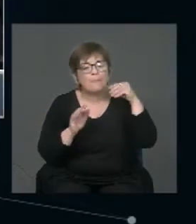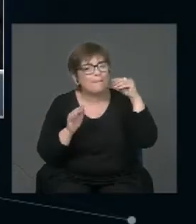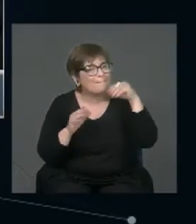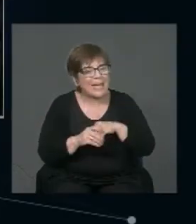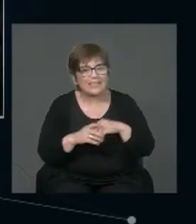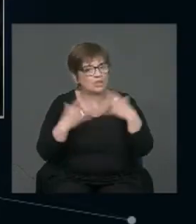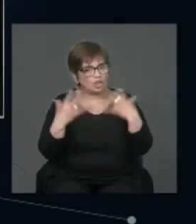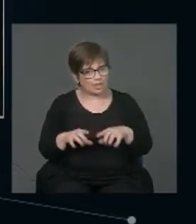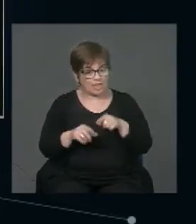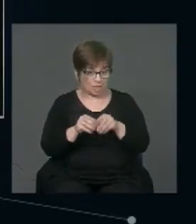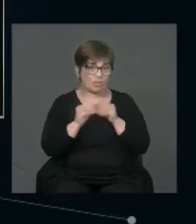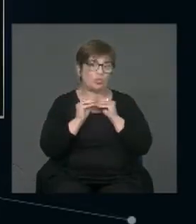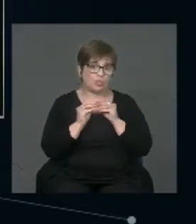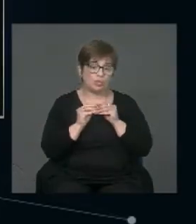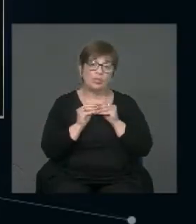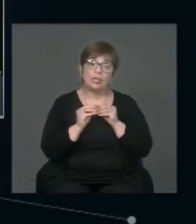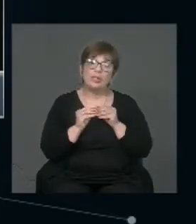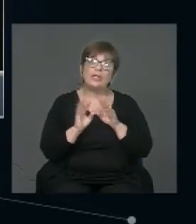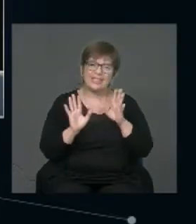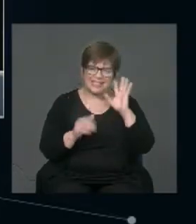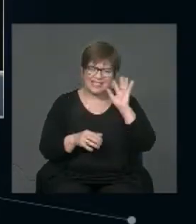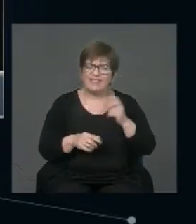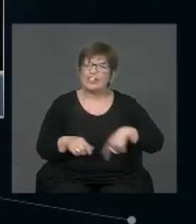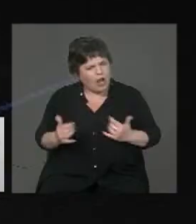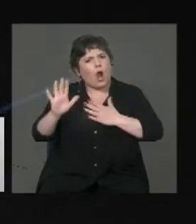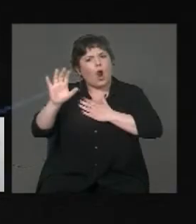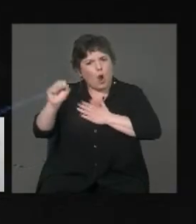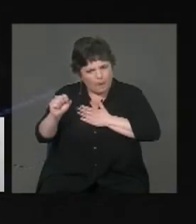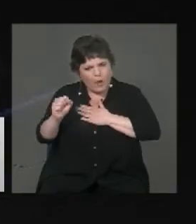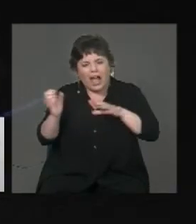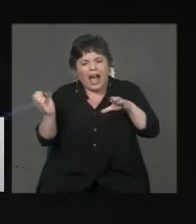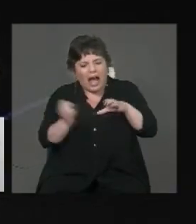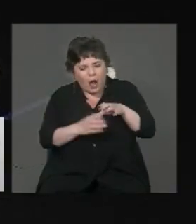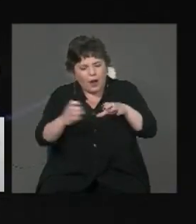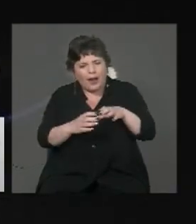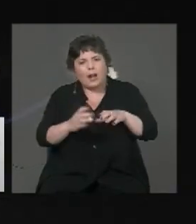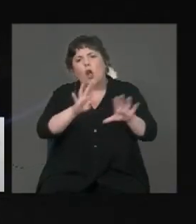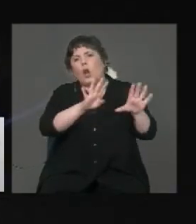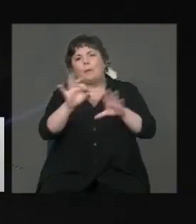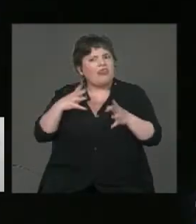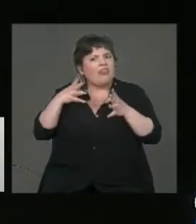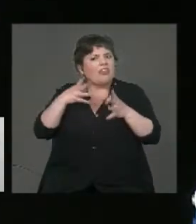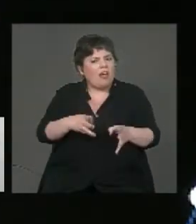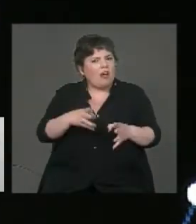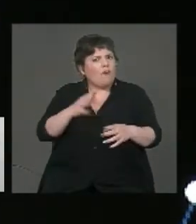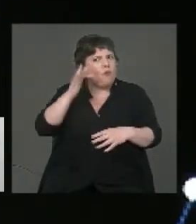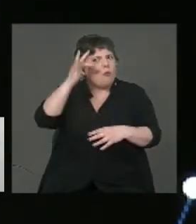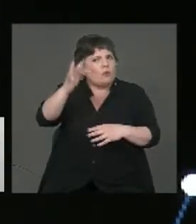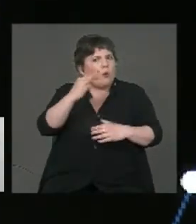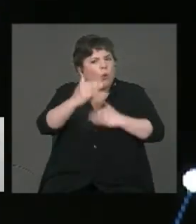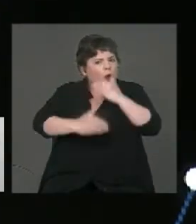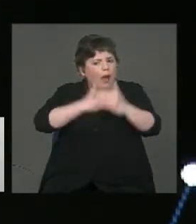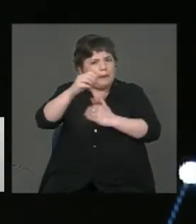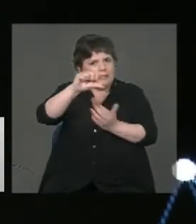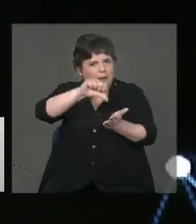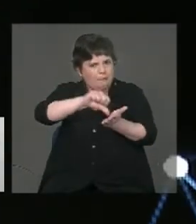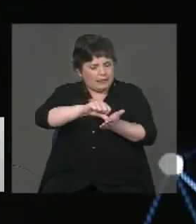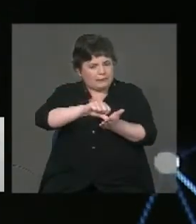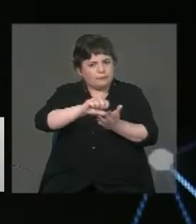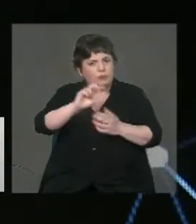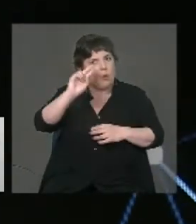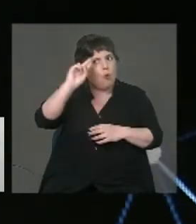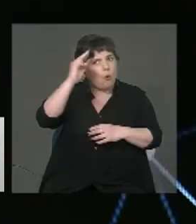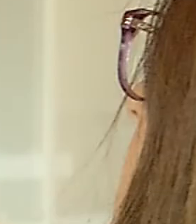el licenciado Alejandro Butler, en la apertura, cuando se presentan los presidenciables, fue el único bloque en que Martínez